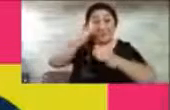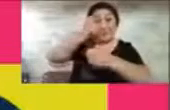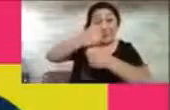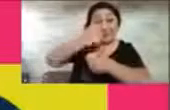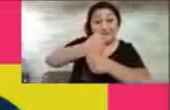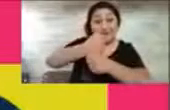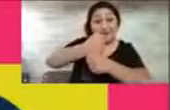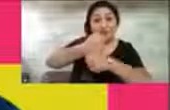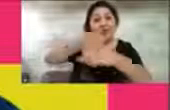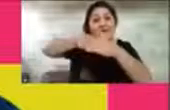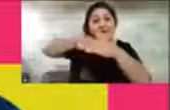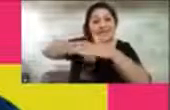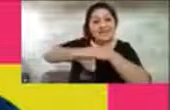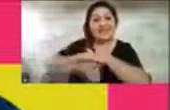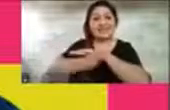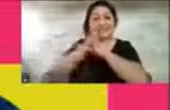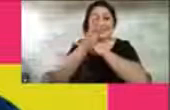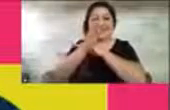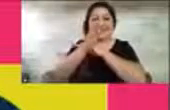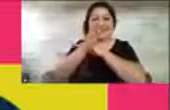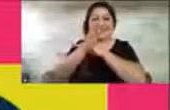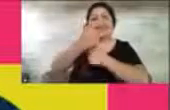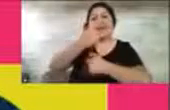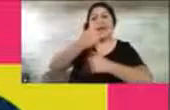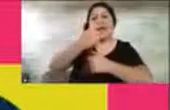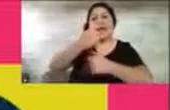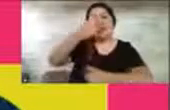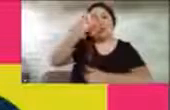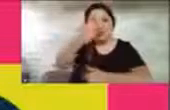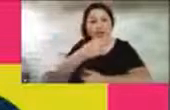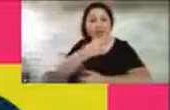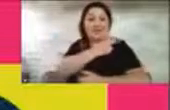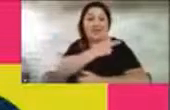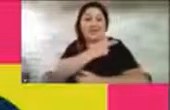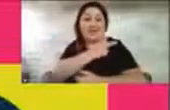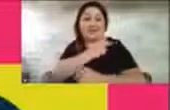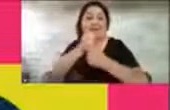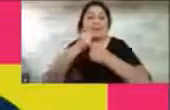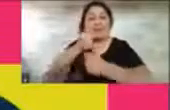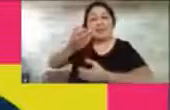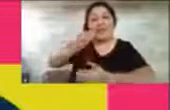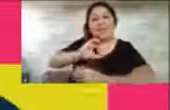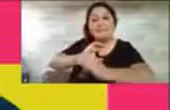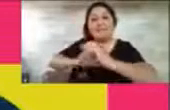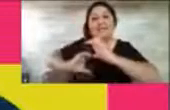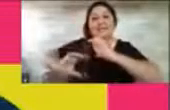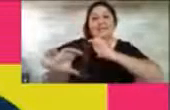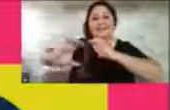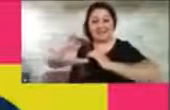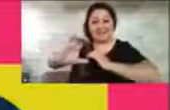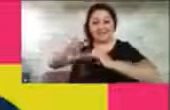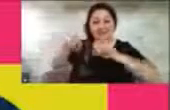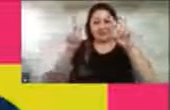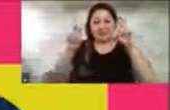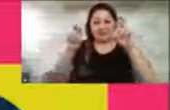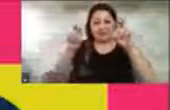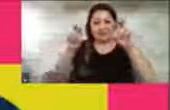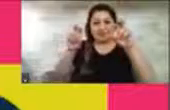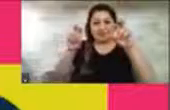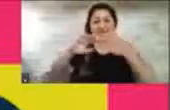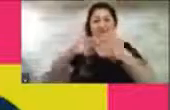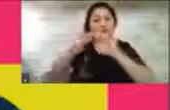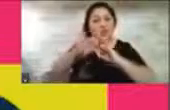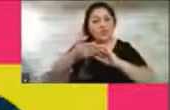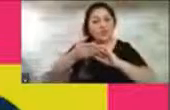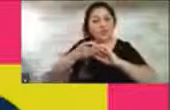logran simpatizar con estos temas y llegar a una comunidad bien plena ahora en la última